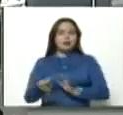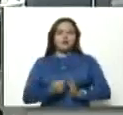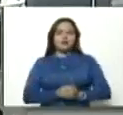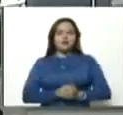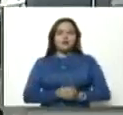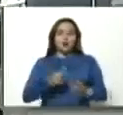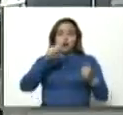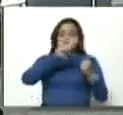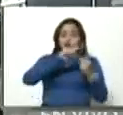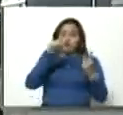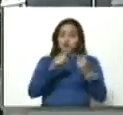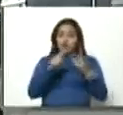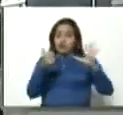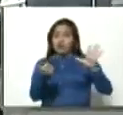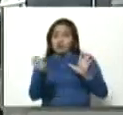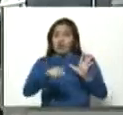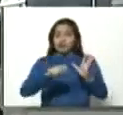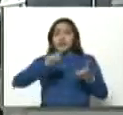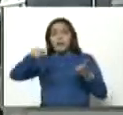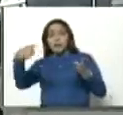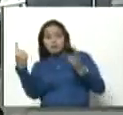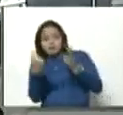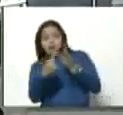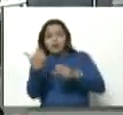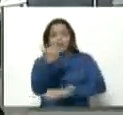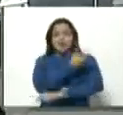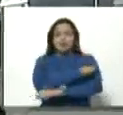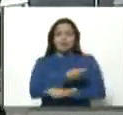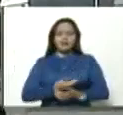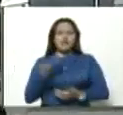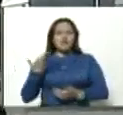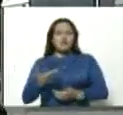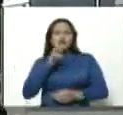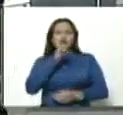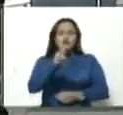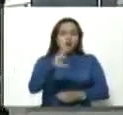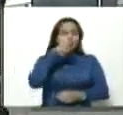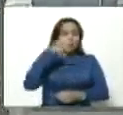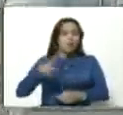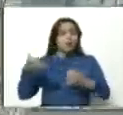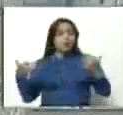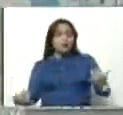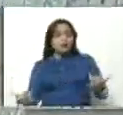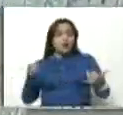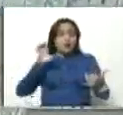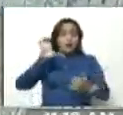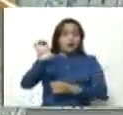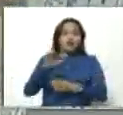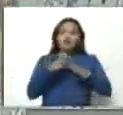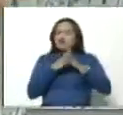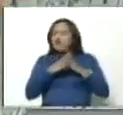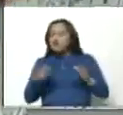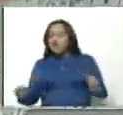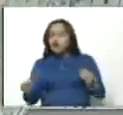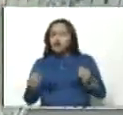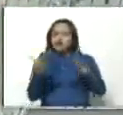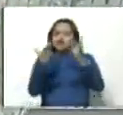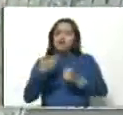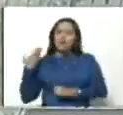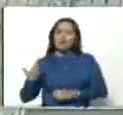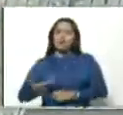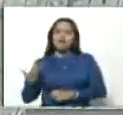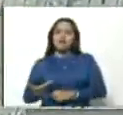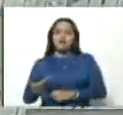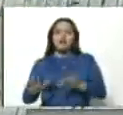vacunación. Es muy importante informar a nuestro pueblo que ya se encuentra en el país todas las dosis necesarias para el